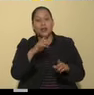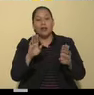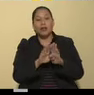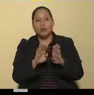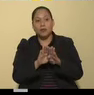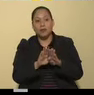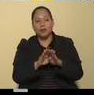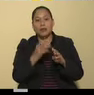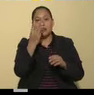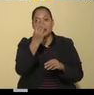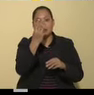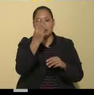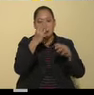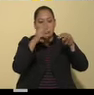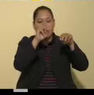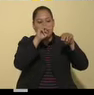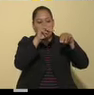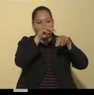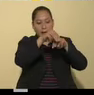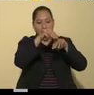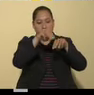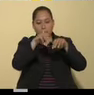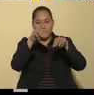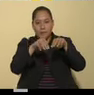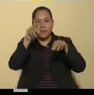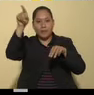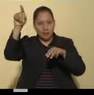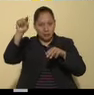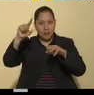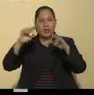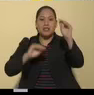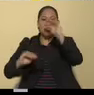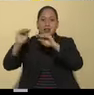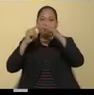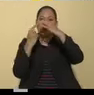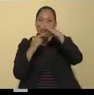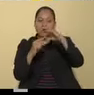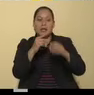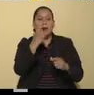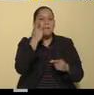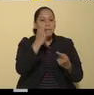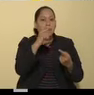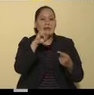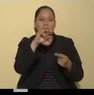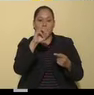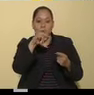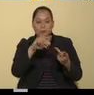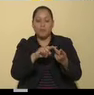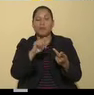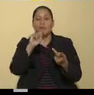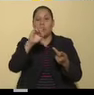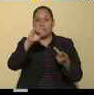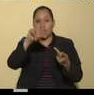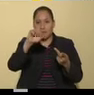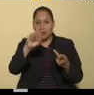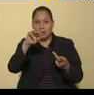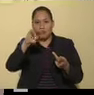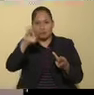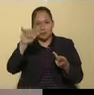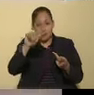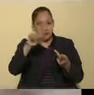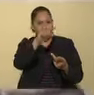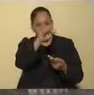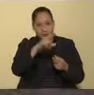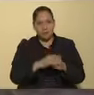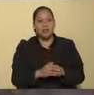3 M's que fusilaron en el Cerro de las Campanas: Miramón, Maximiliano y Tomás Mejía. Bueno, pues